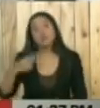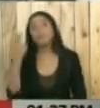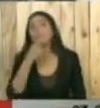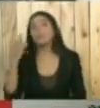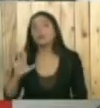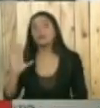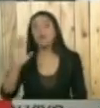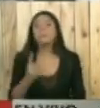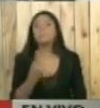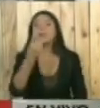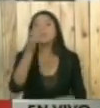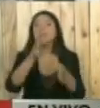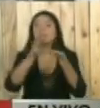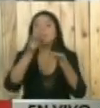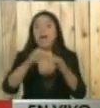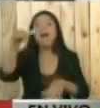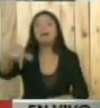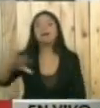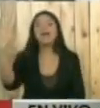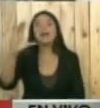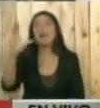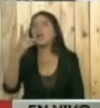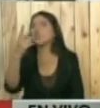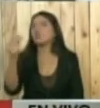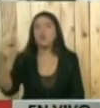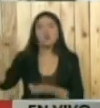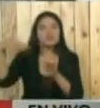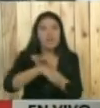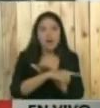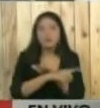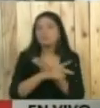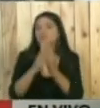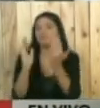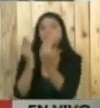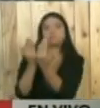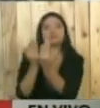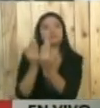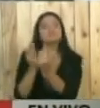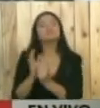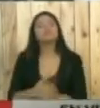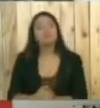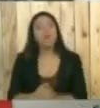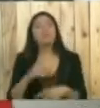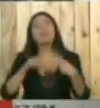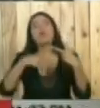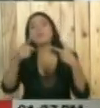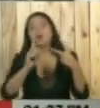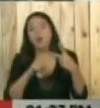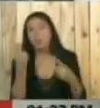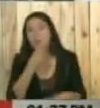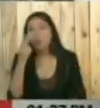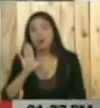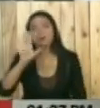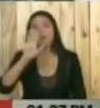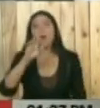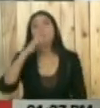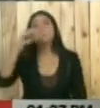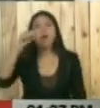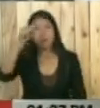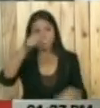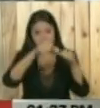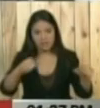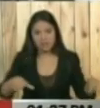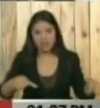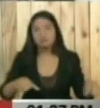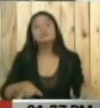el primero de septiembre que a Caracas no entraban y no entraban, no entraron. Prometimos que Nicolás no se iba y no